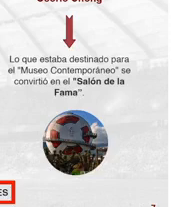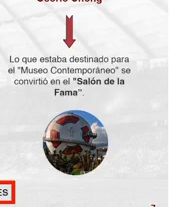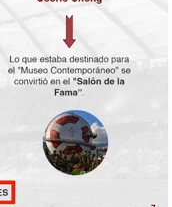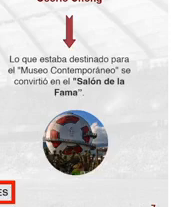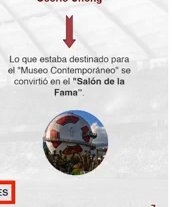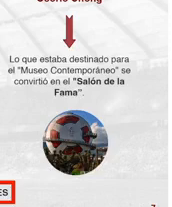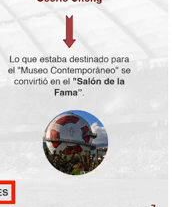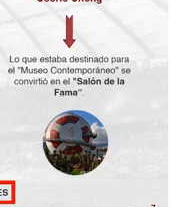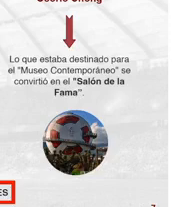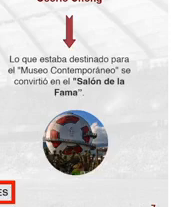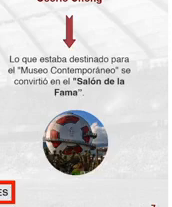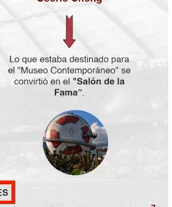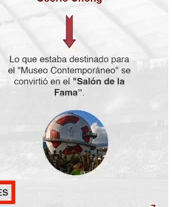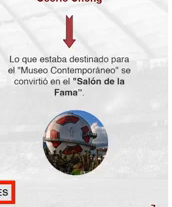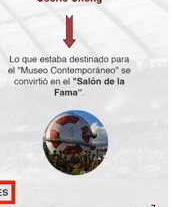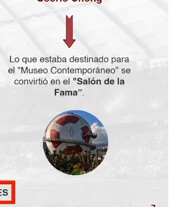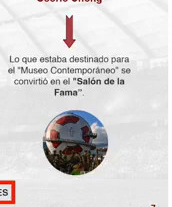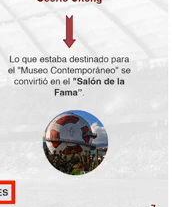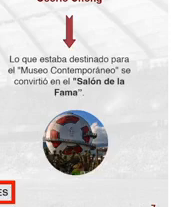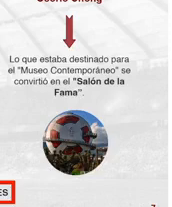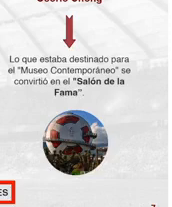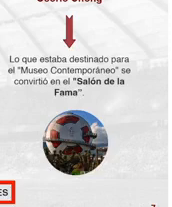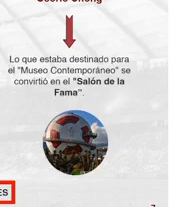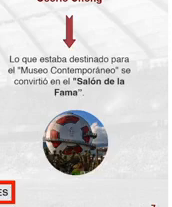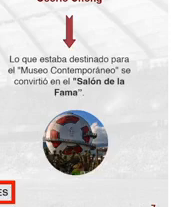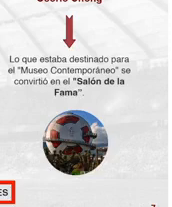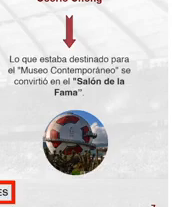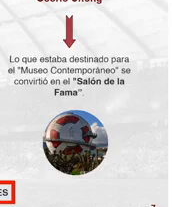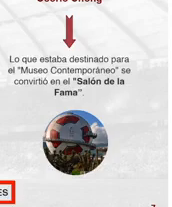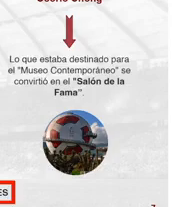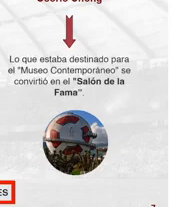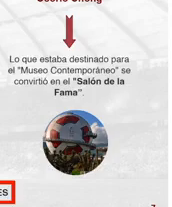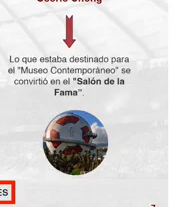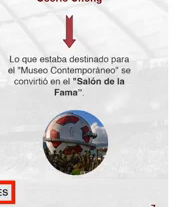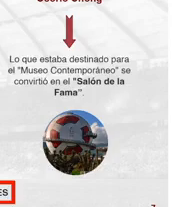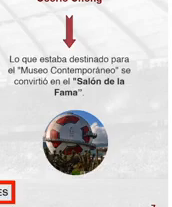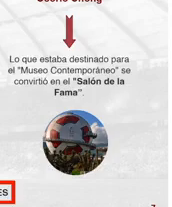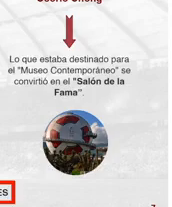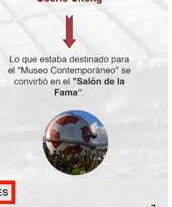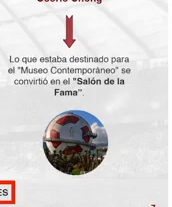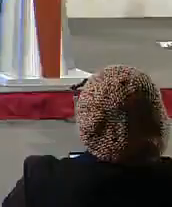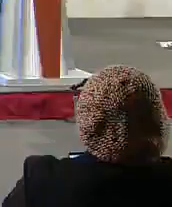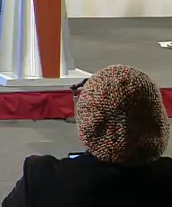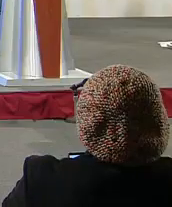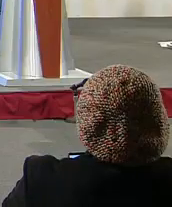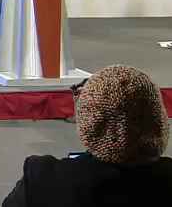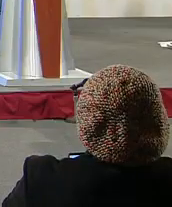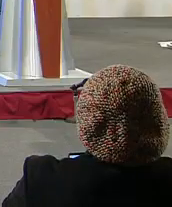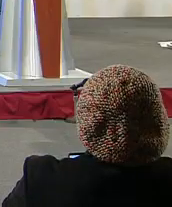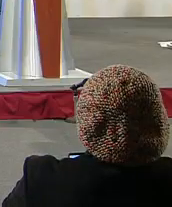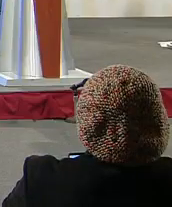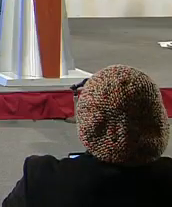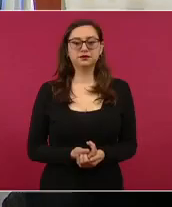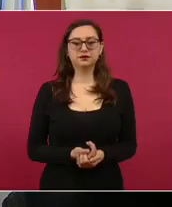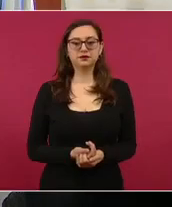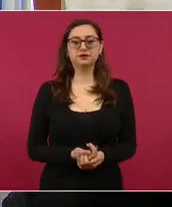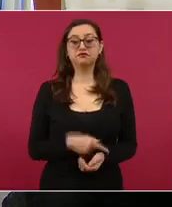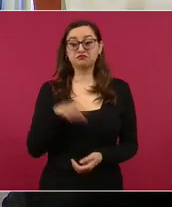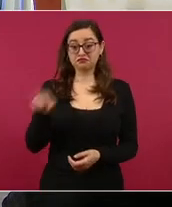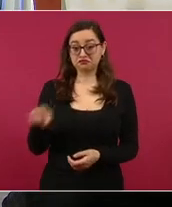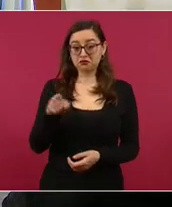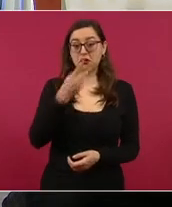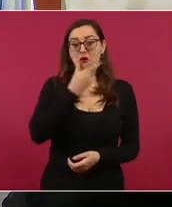2,000 millones de pesos pertenecientes a los hidalguenses. Luego Osorio Chong también, como gobernador de Hidalgo,